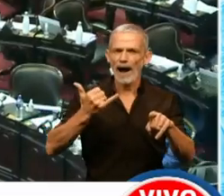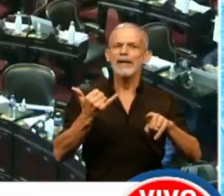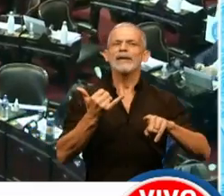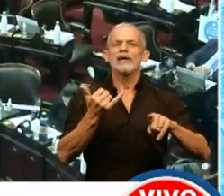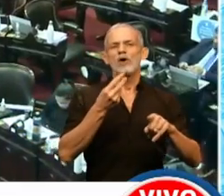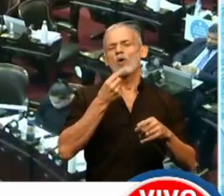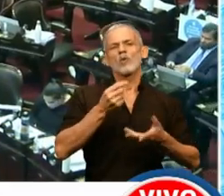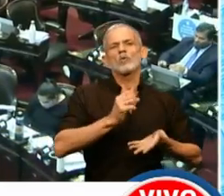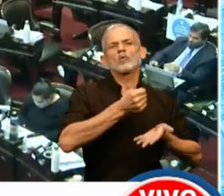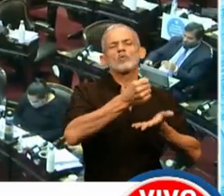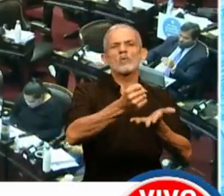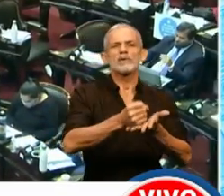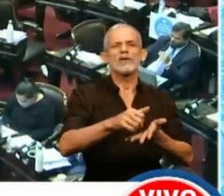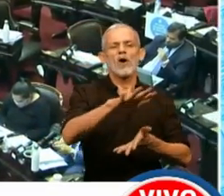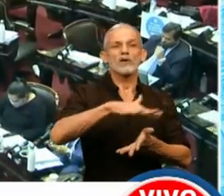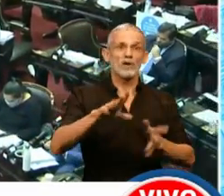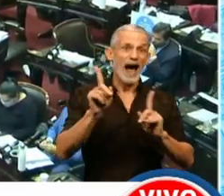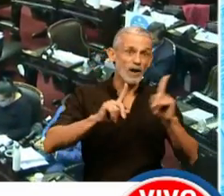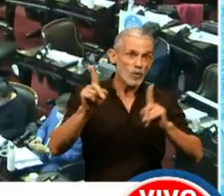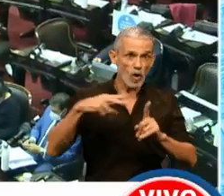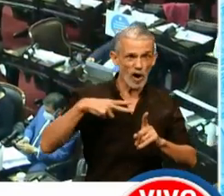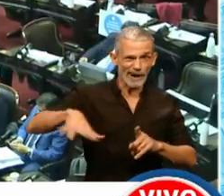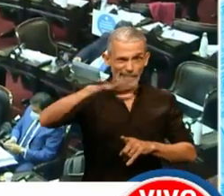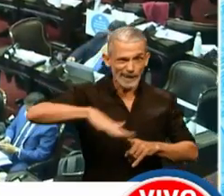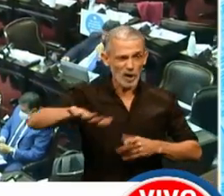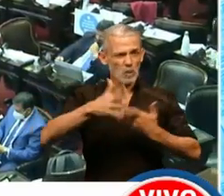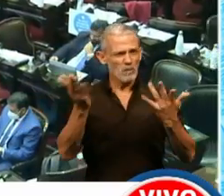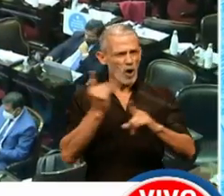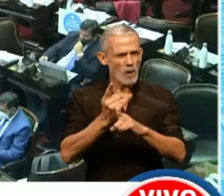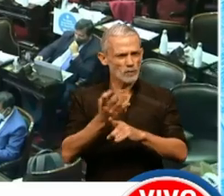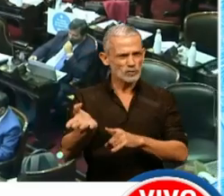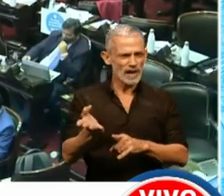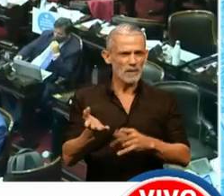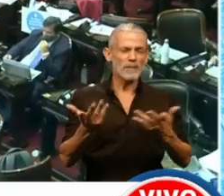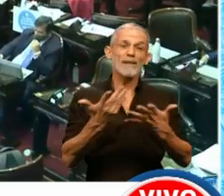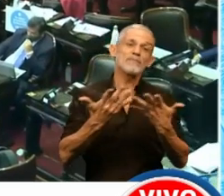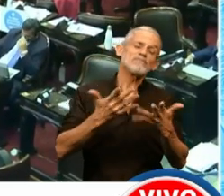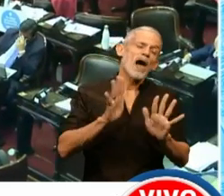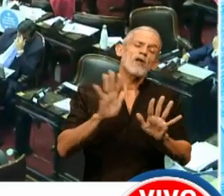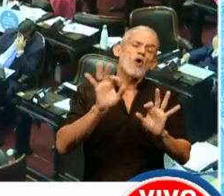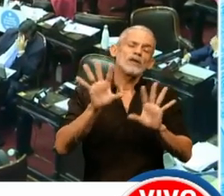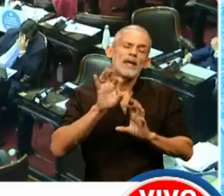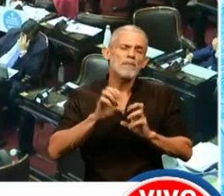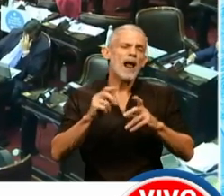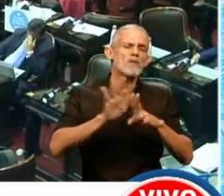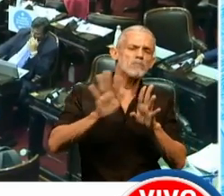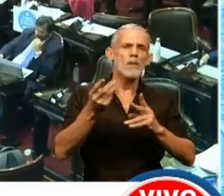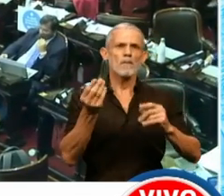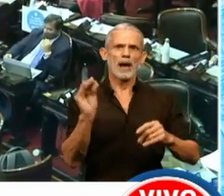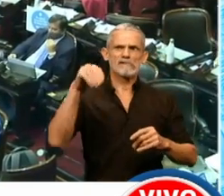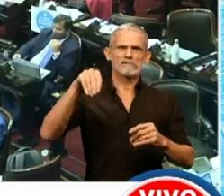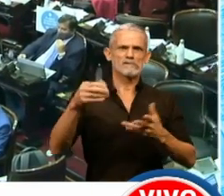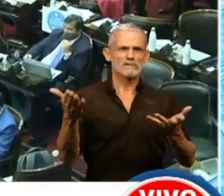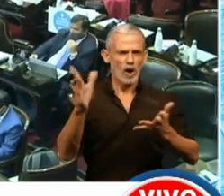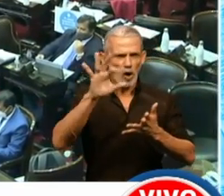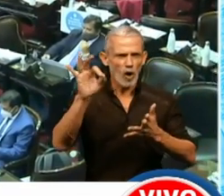subsidio a sectores de alto poder adquisitivo como siempre tarde o temprano con cargos en la tarifa